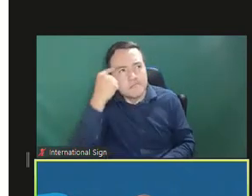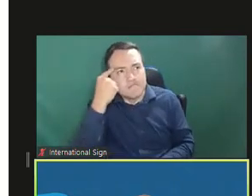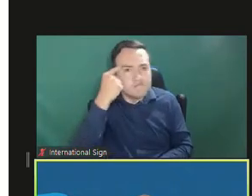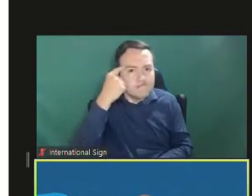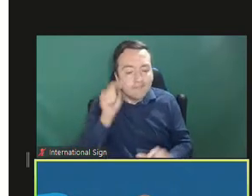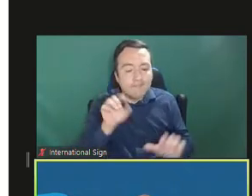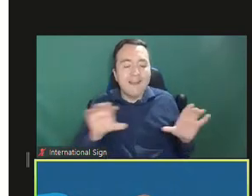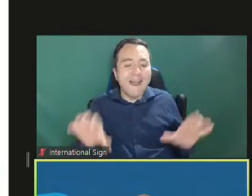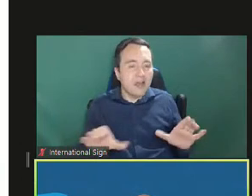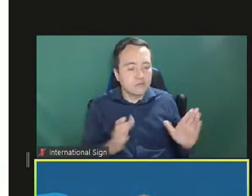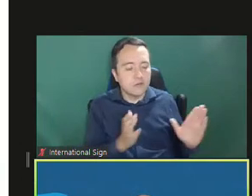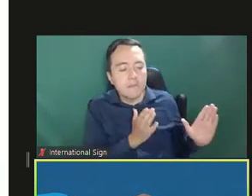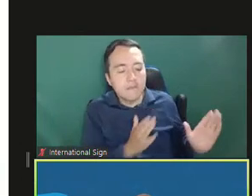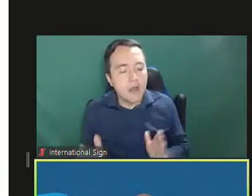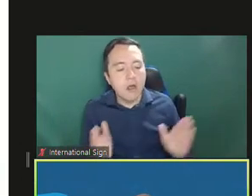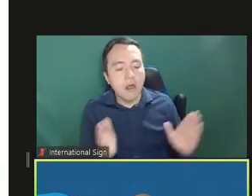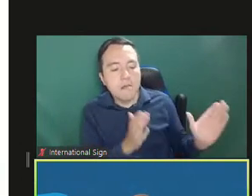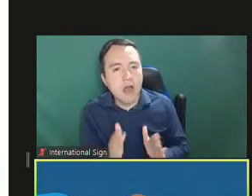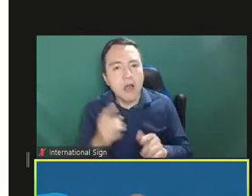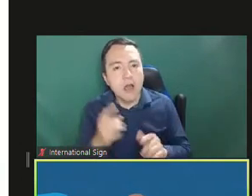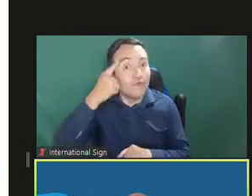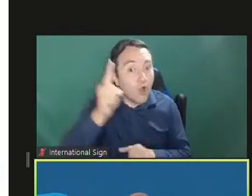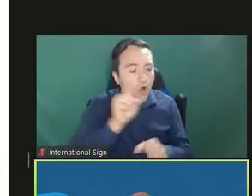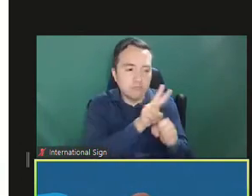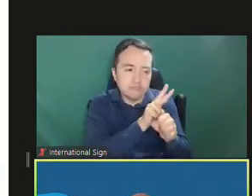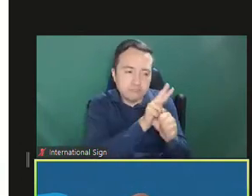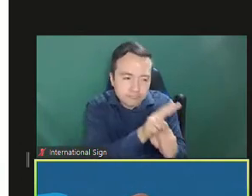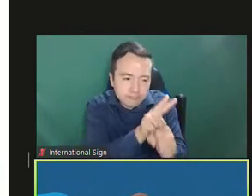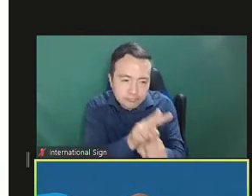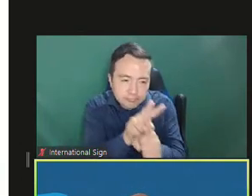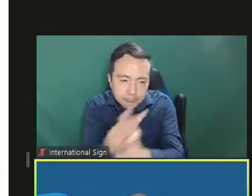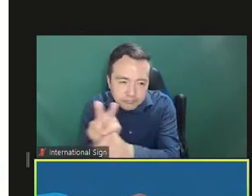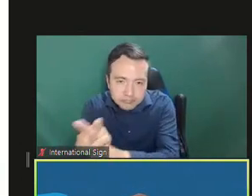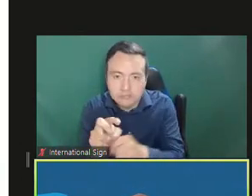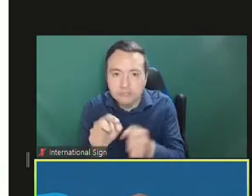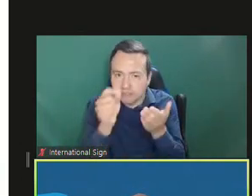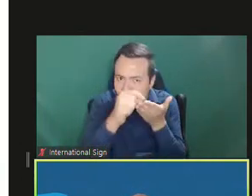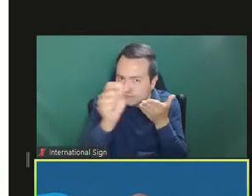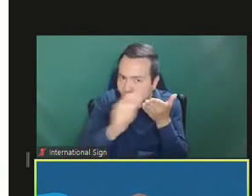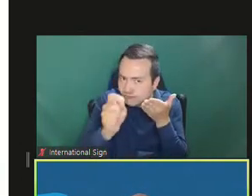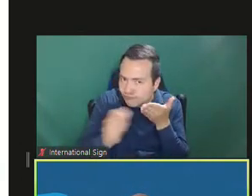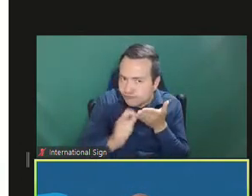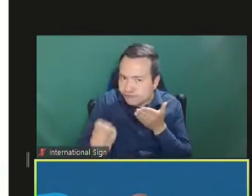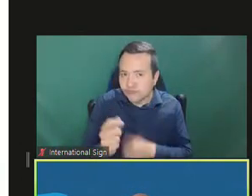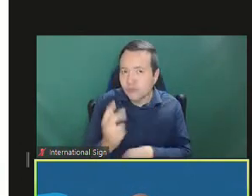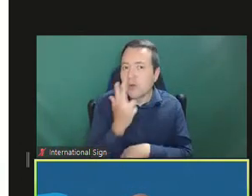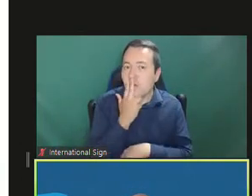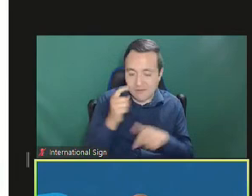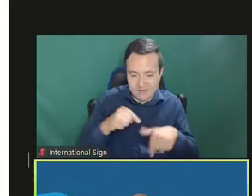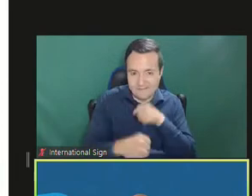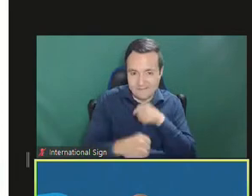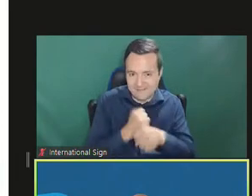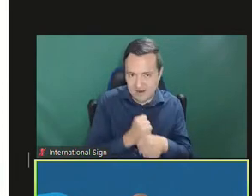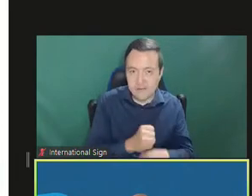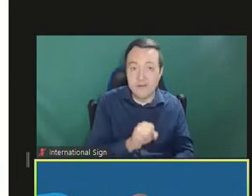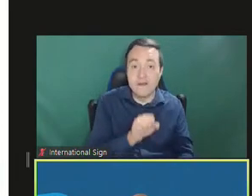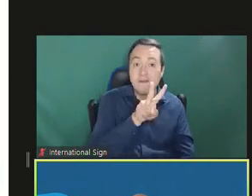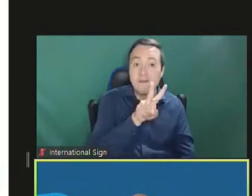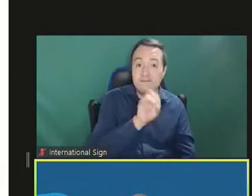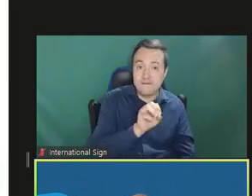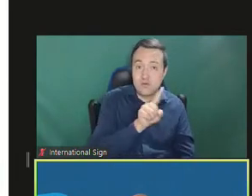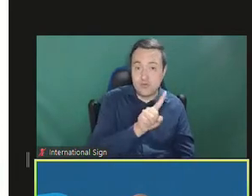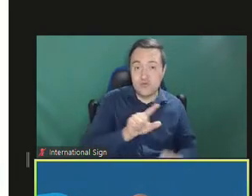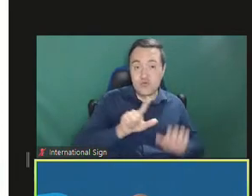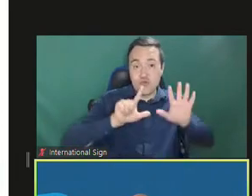de del consumo de tabaco en las américas 2018 22 vale la pena también